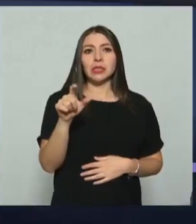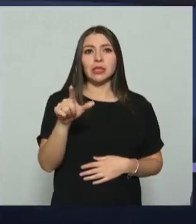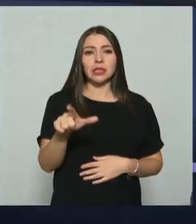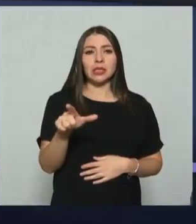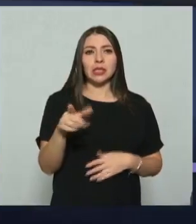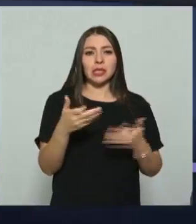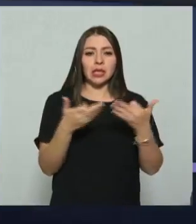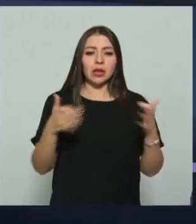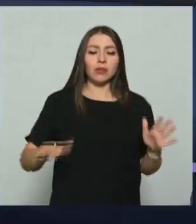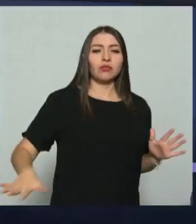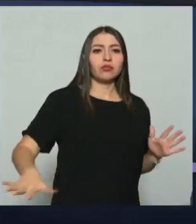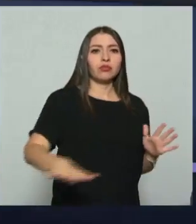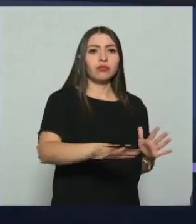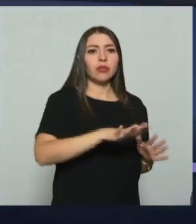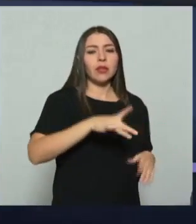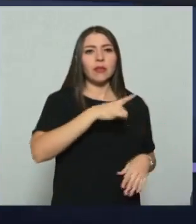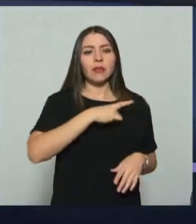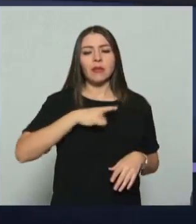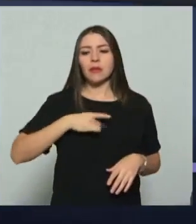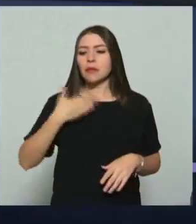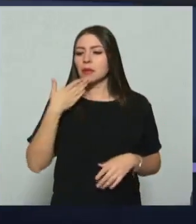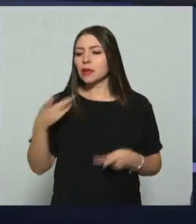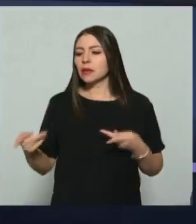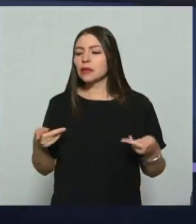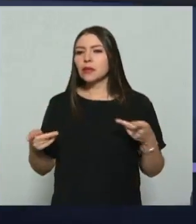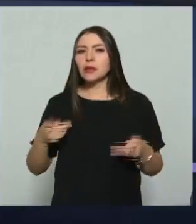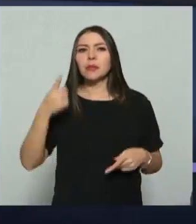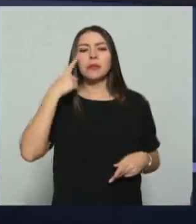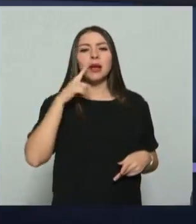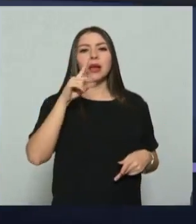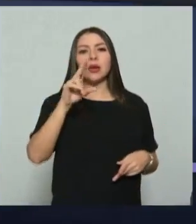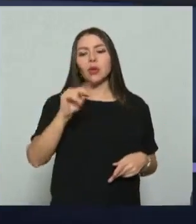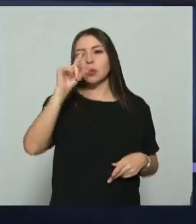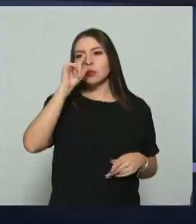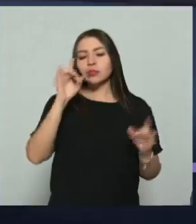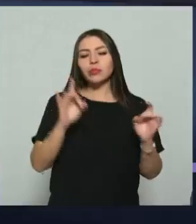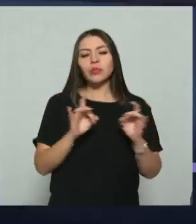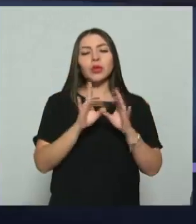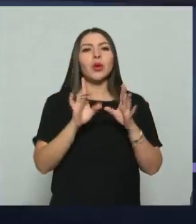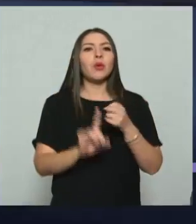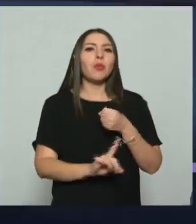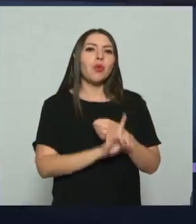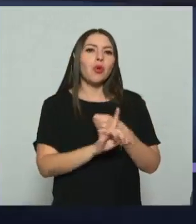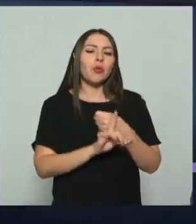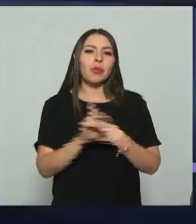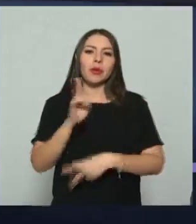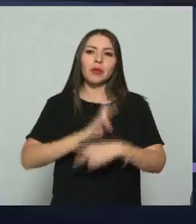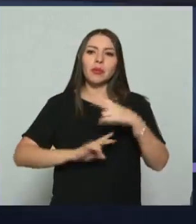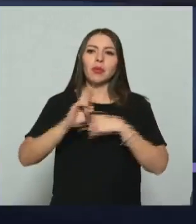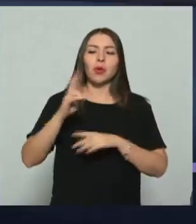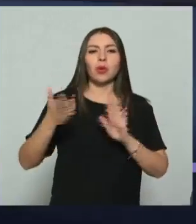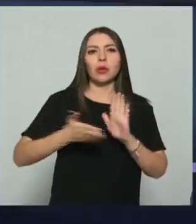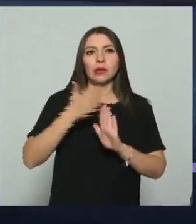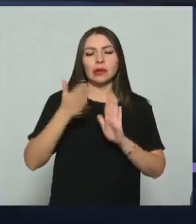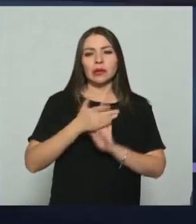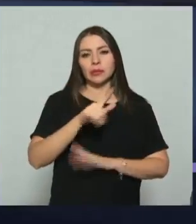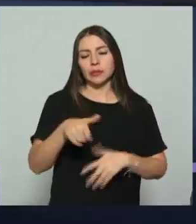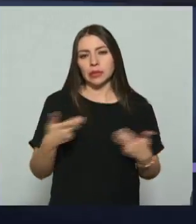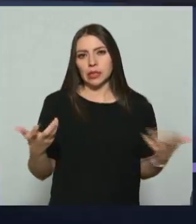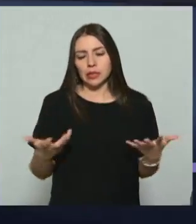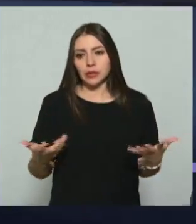buena logística para evitar al mínimo cualquier problema derivado de la obra, y eso es lo que se hizo.